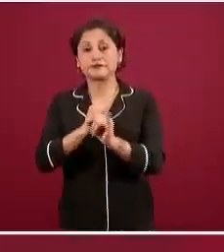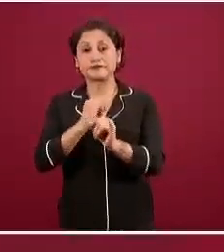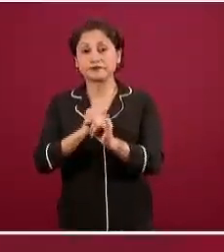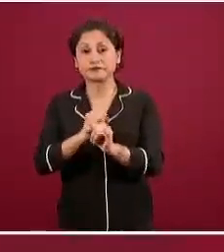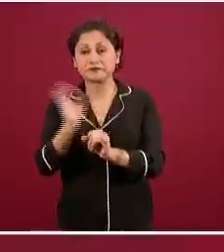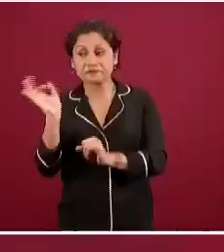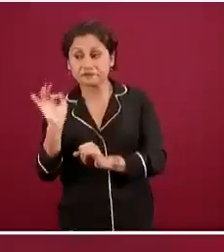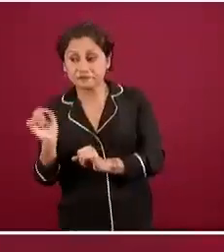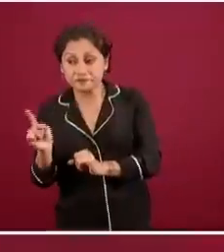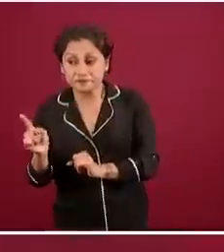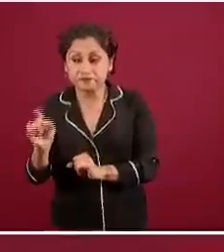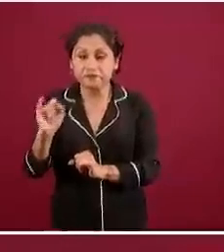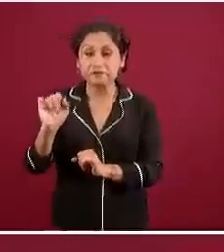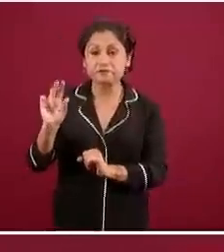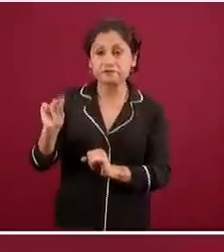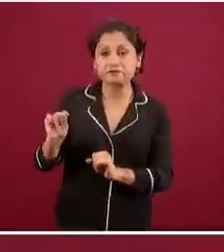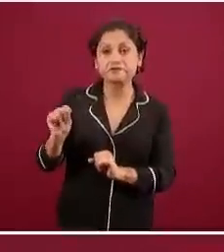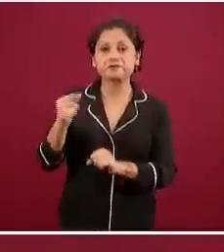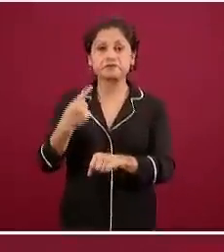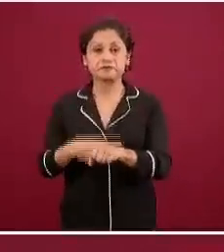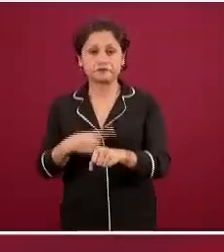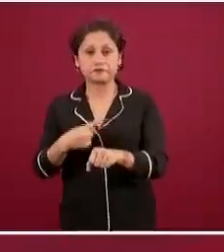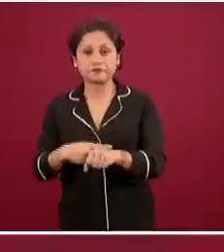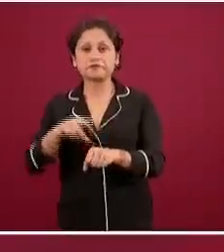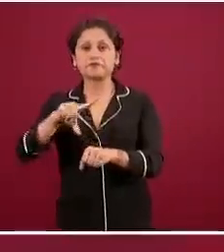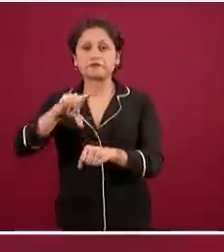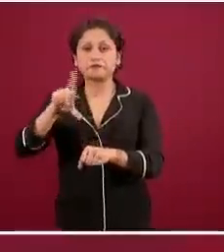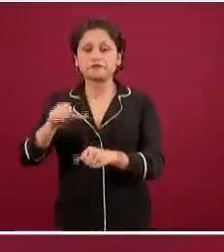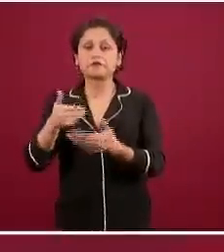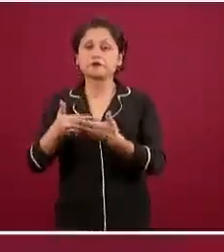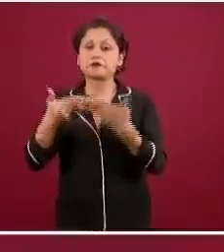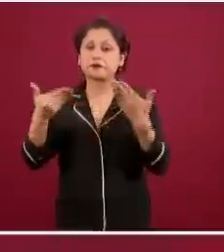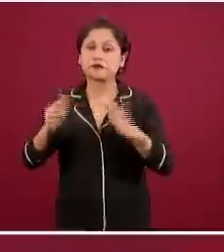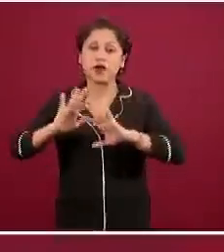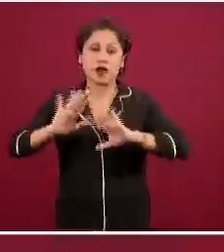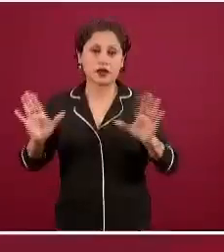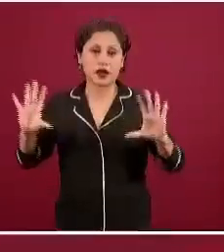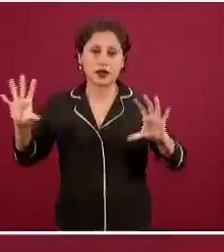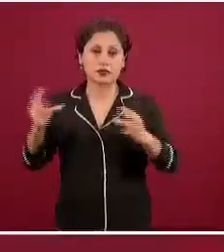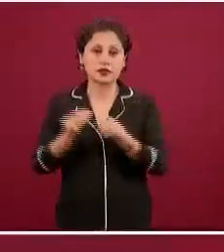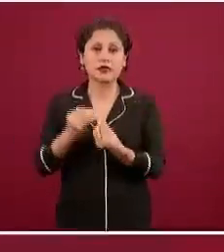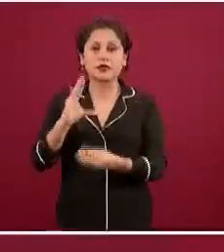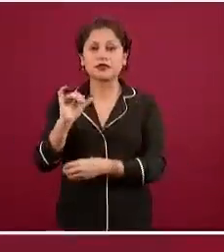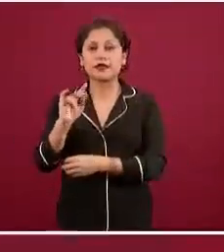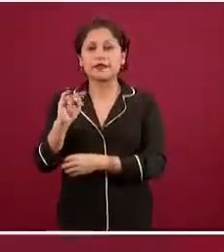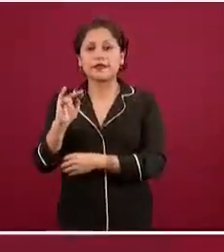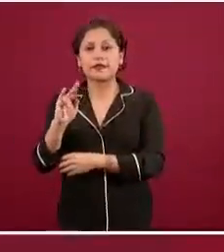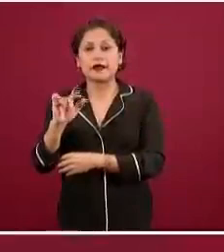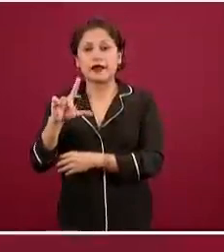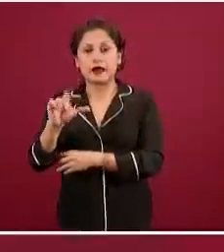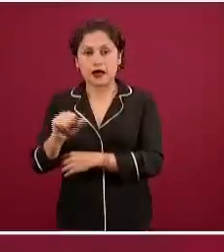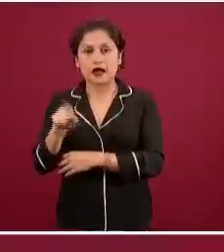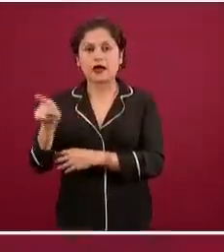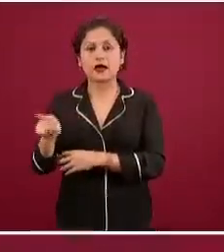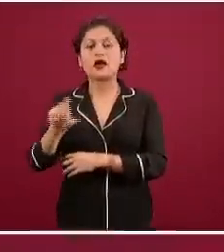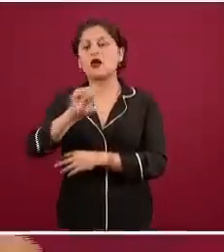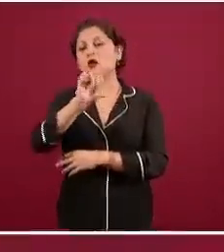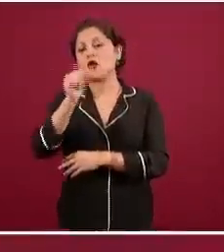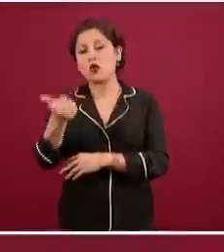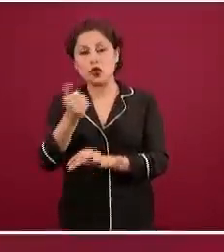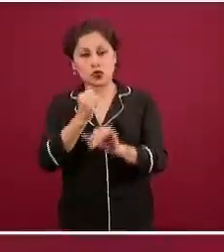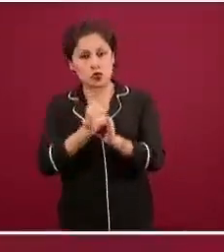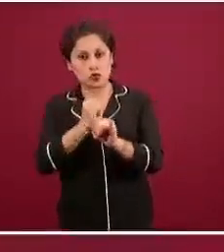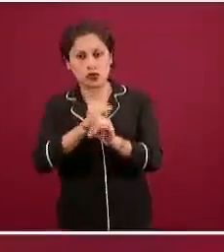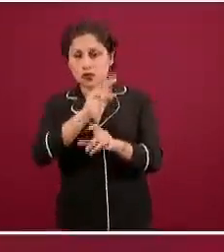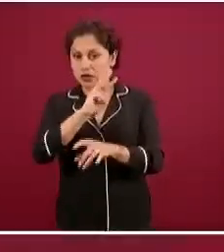de COVID-19, pasamos ahora ya al modelo Centinela, la plataforma que ahora va a ser del CISBER, a través de la cual